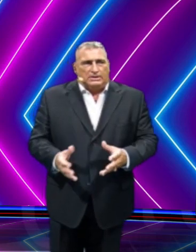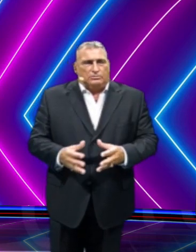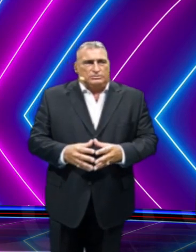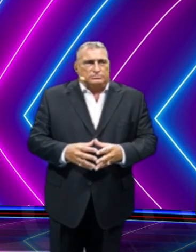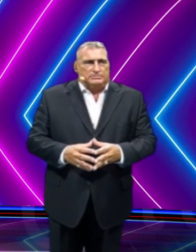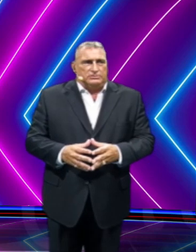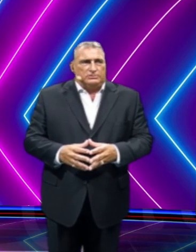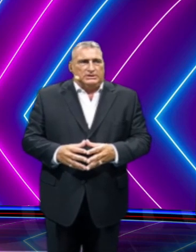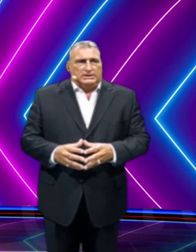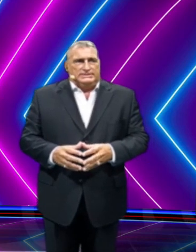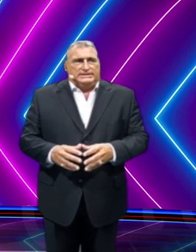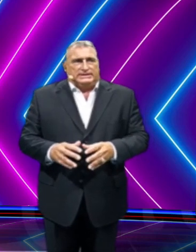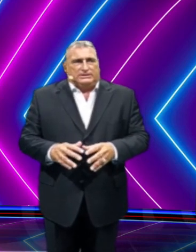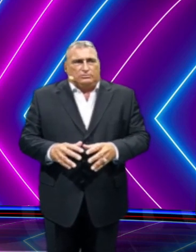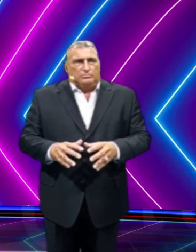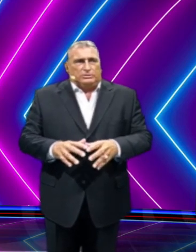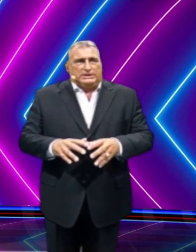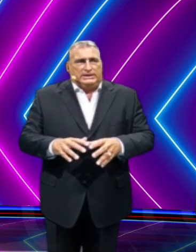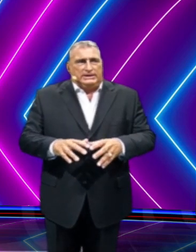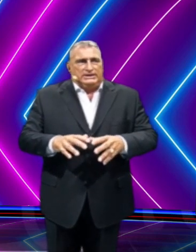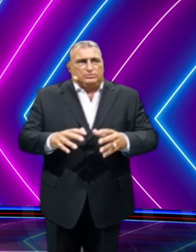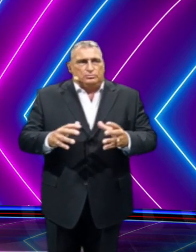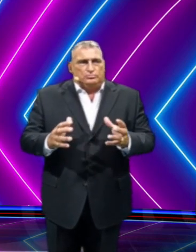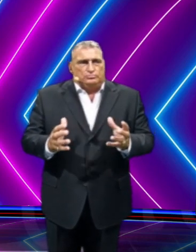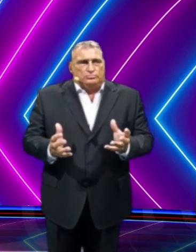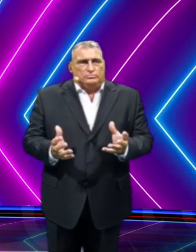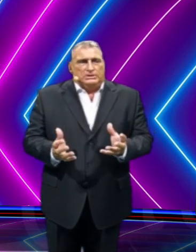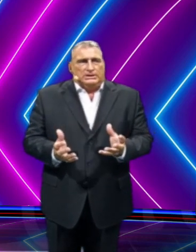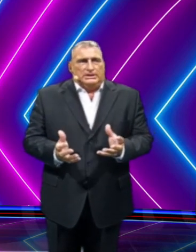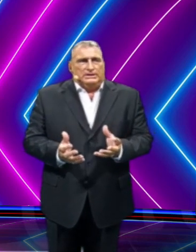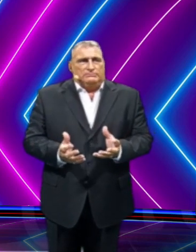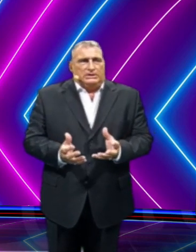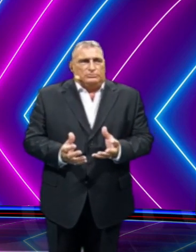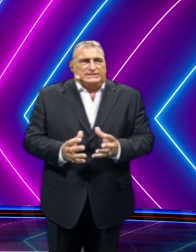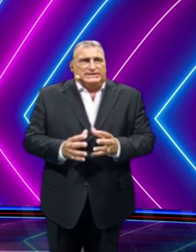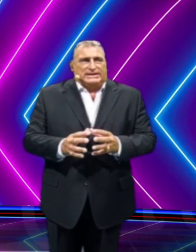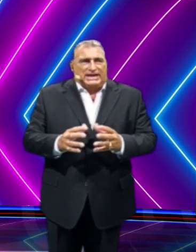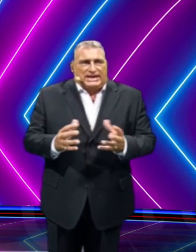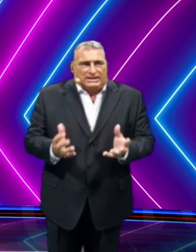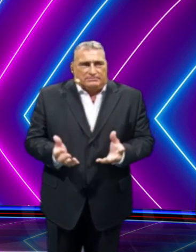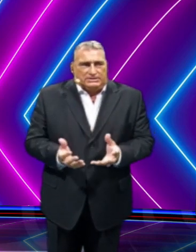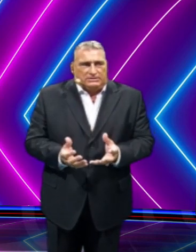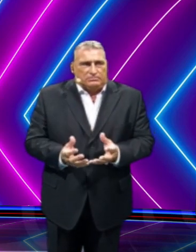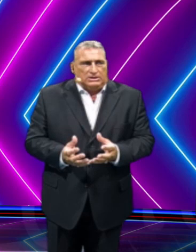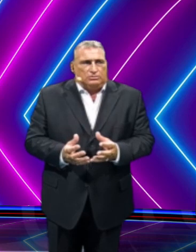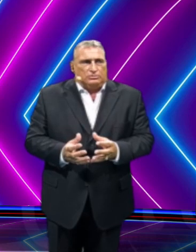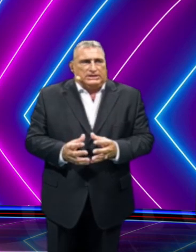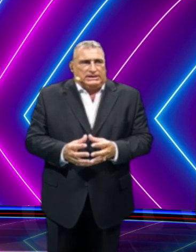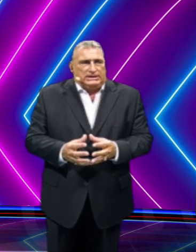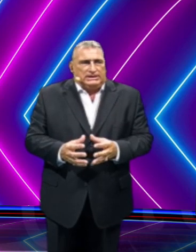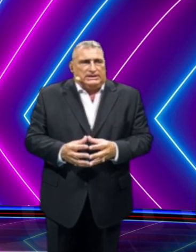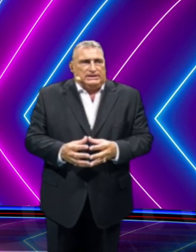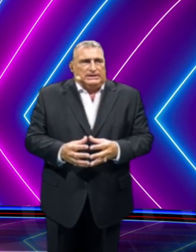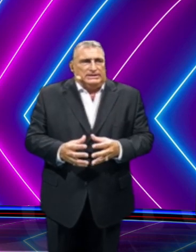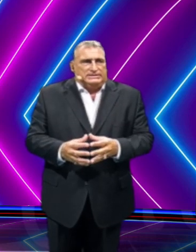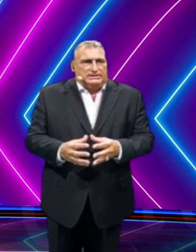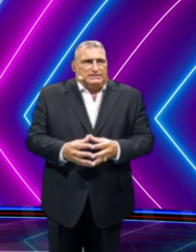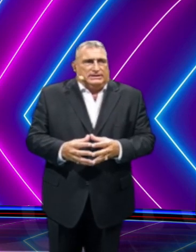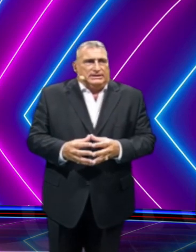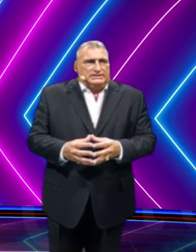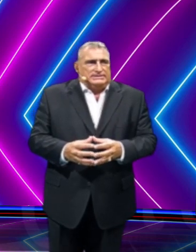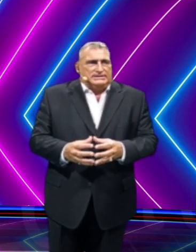jugado o en su momento, dicen que como que es una cosa cerrada, ¿viste? Como algo que, es